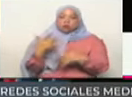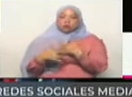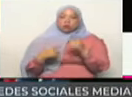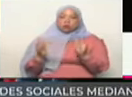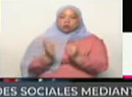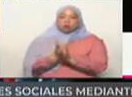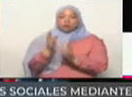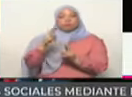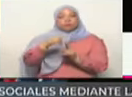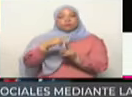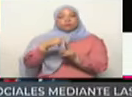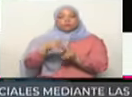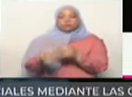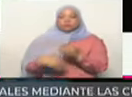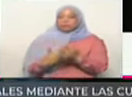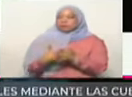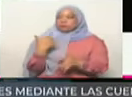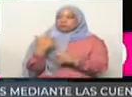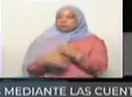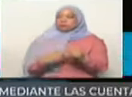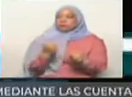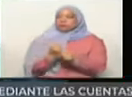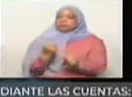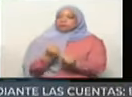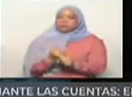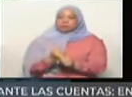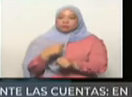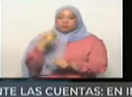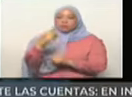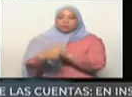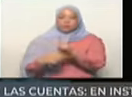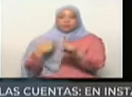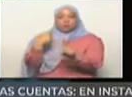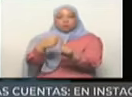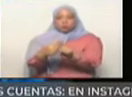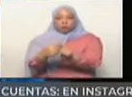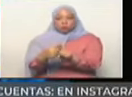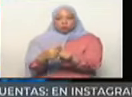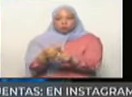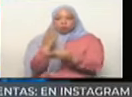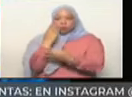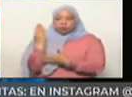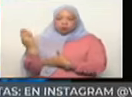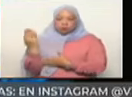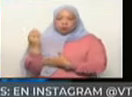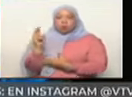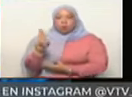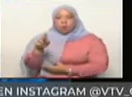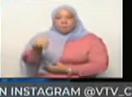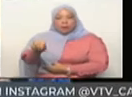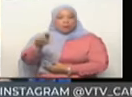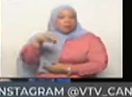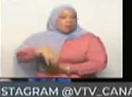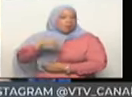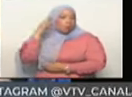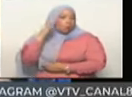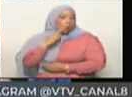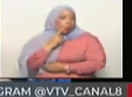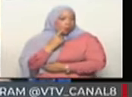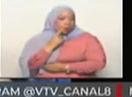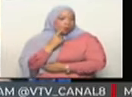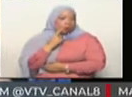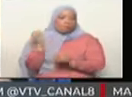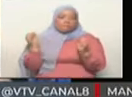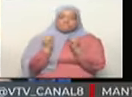del Táchira, de cuando llegamos a Puerto Ordaz, de cuando llegamos a Upata, a Mérida, al